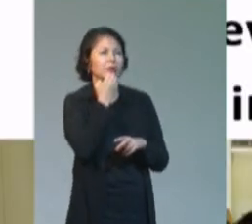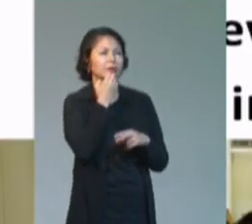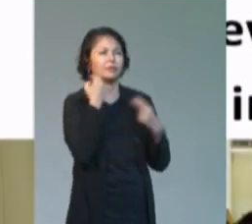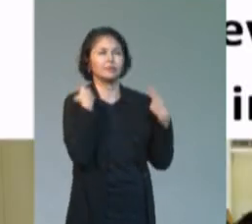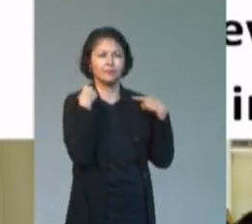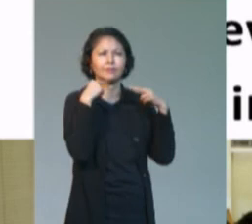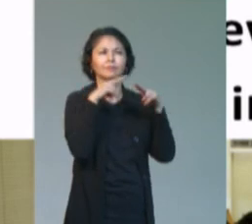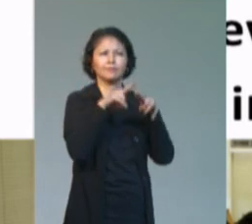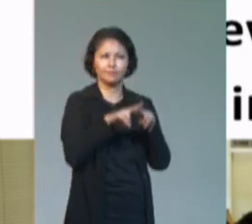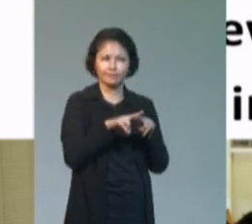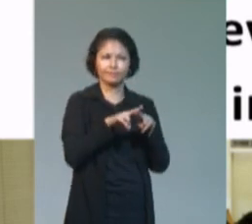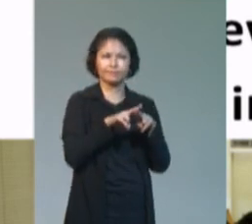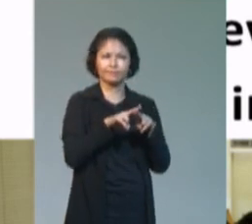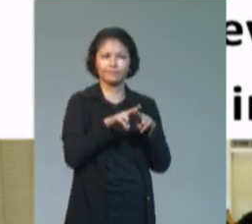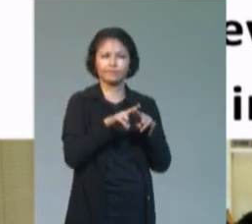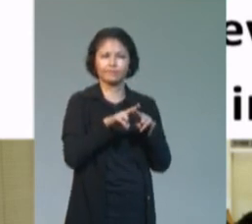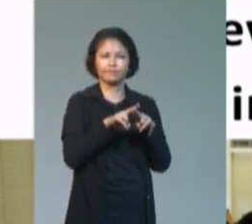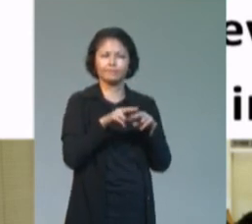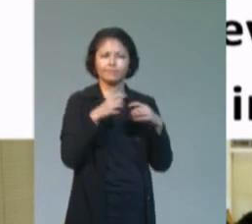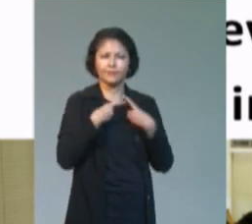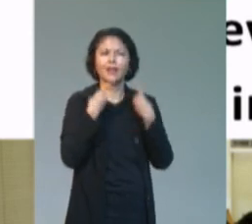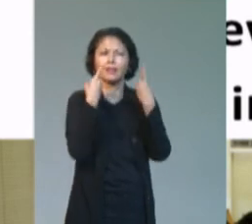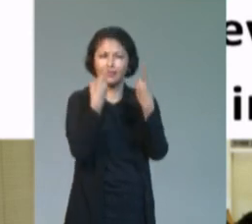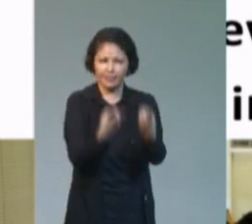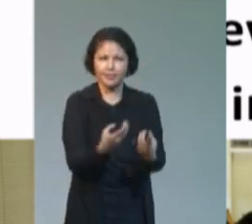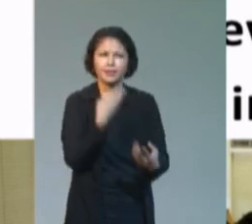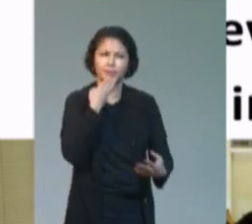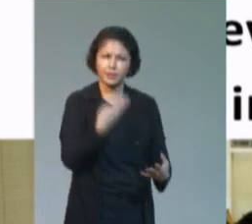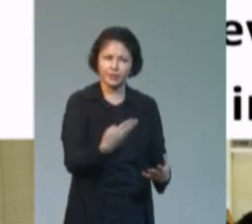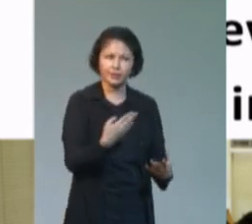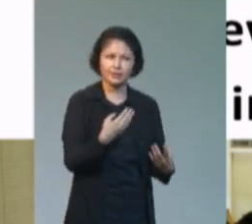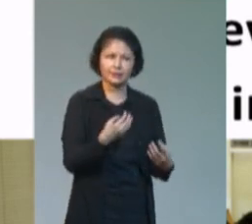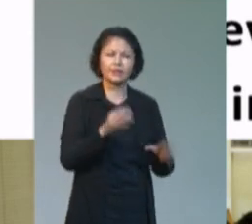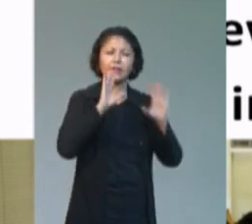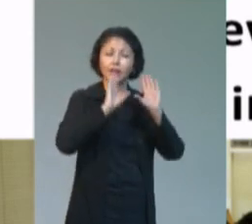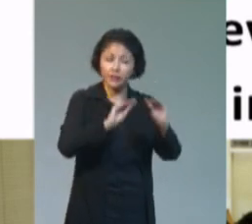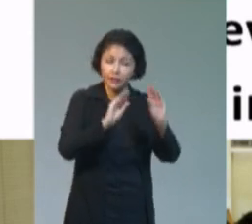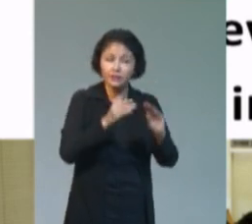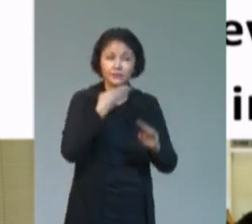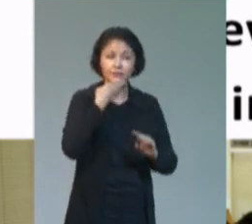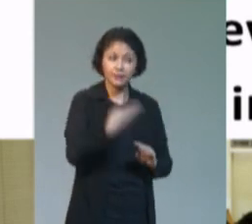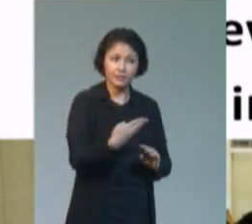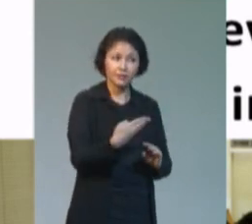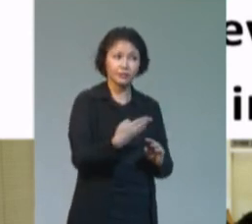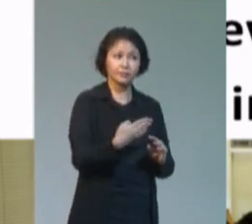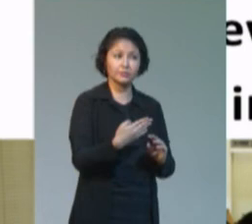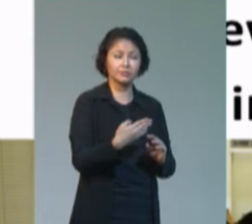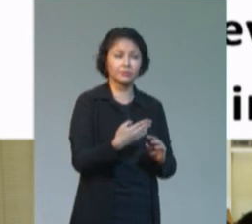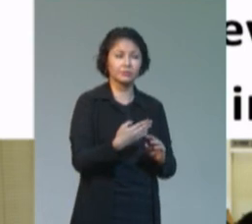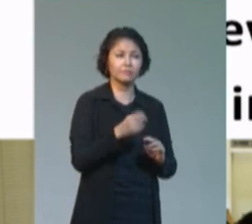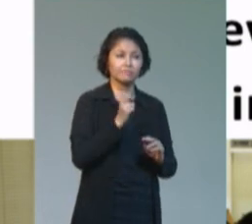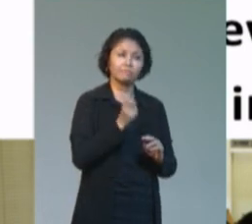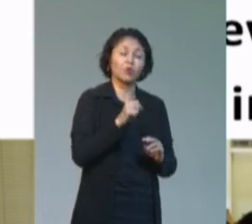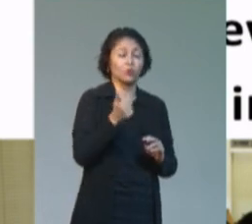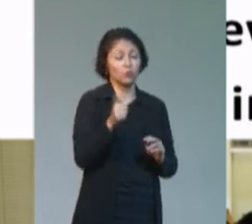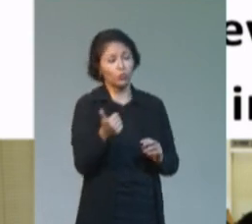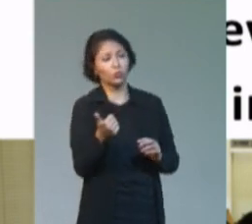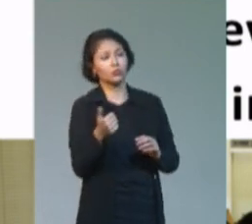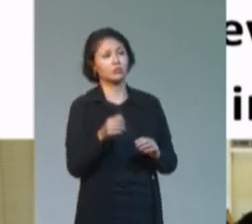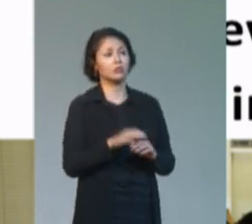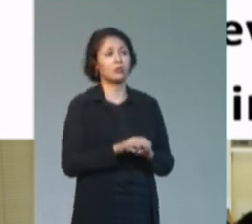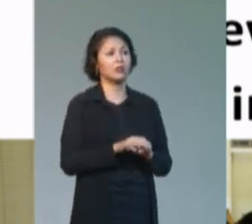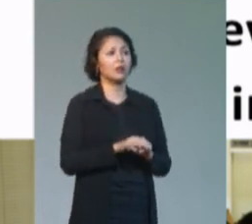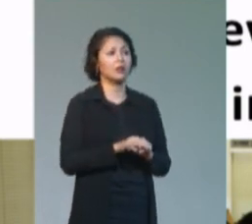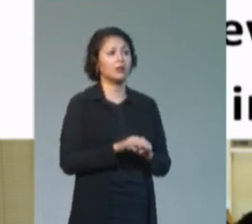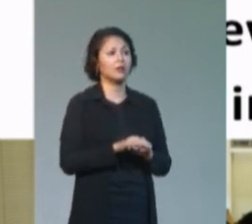contratamos lo que el estudiante va sabiendo y por supuesto cambiar de lo que sería el intercambio de la clase